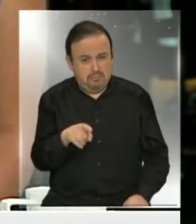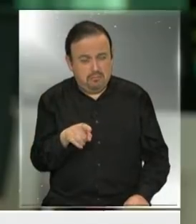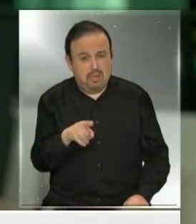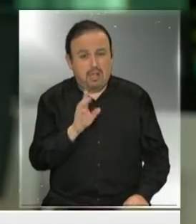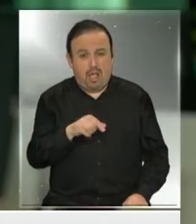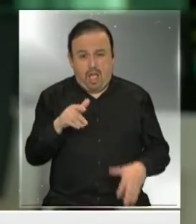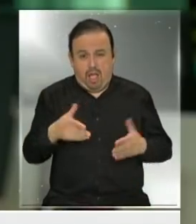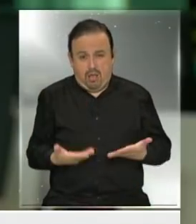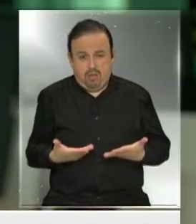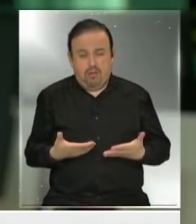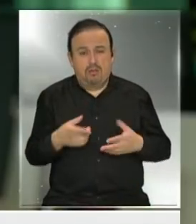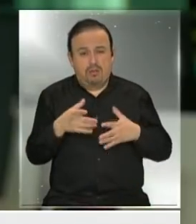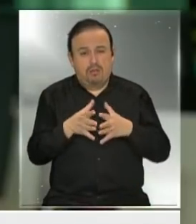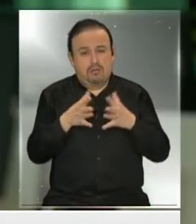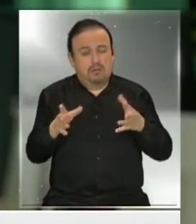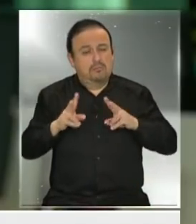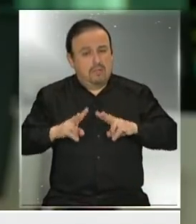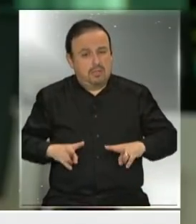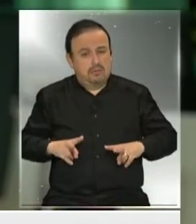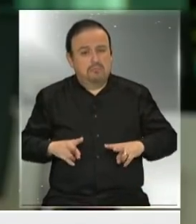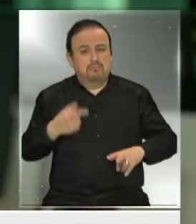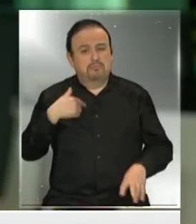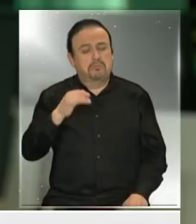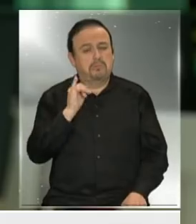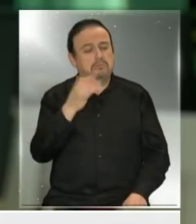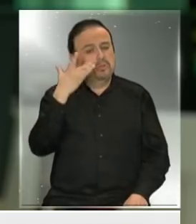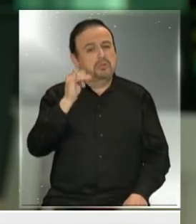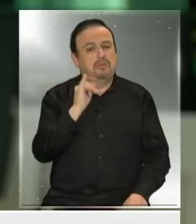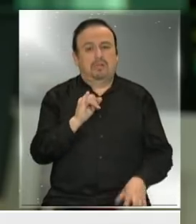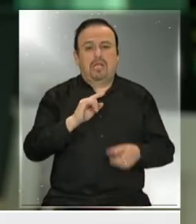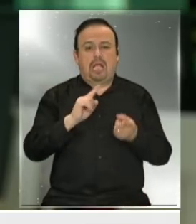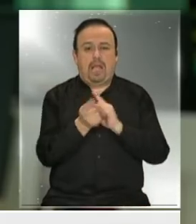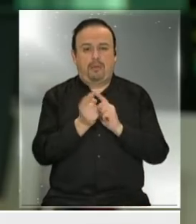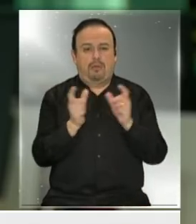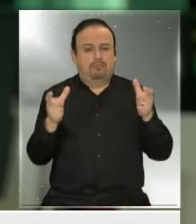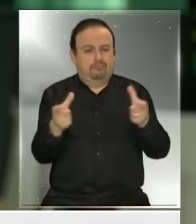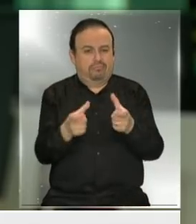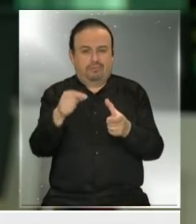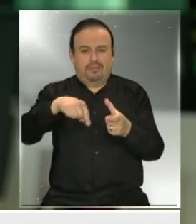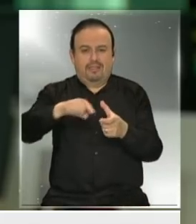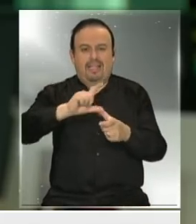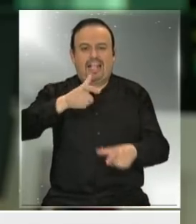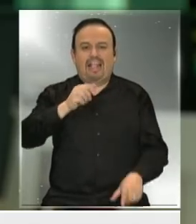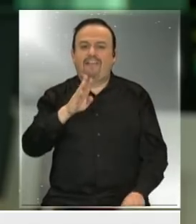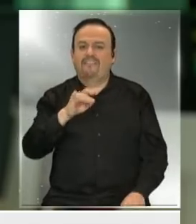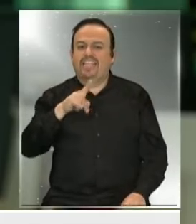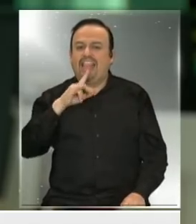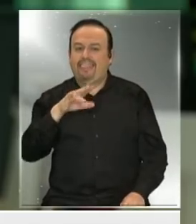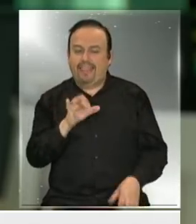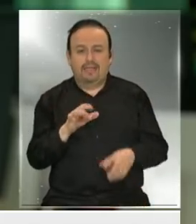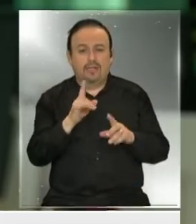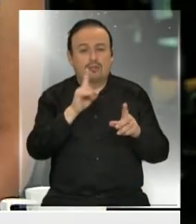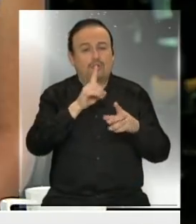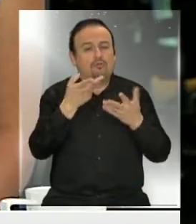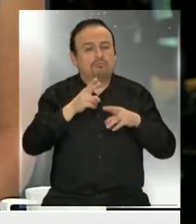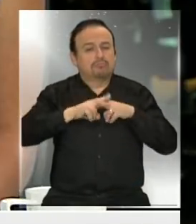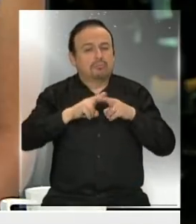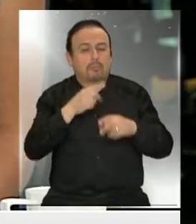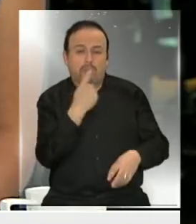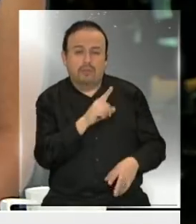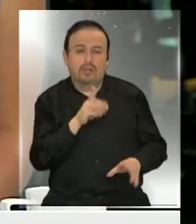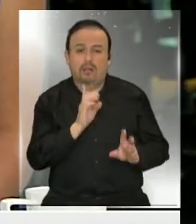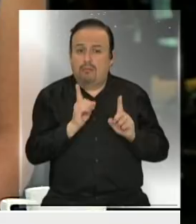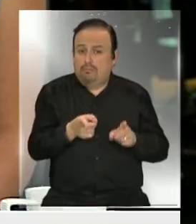ahora ya con más paz y tranquilidad sí pero no era la necesidad del primer momento en el primer momento ajustes deberán hacerse